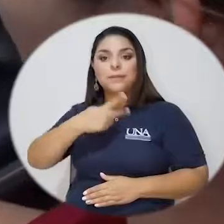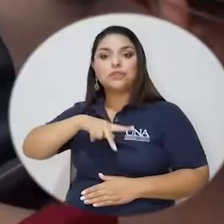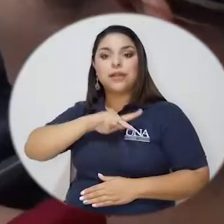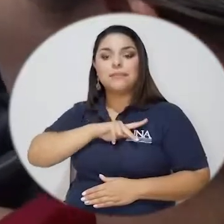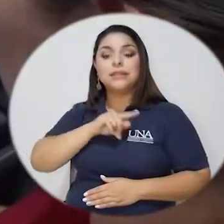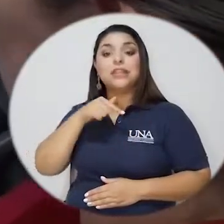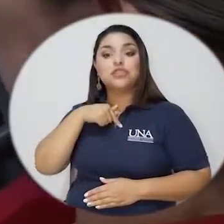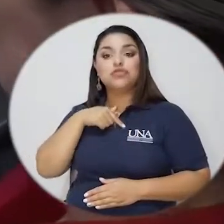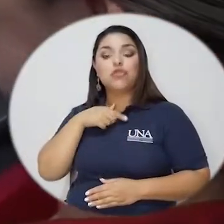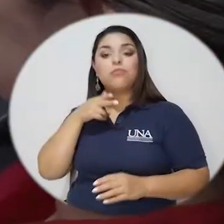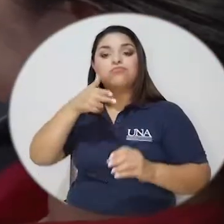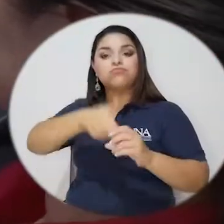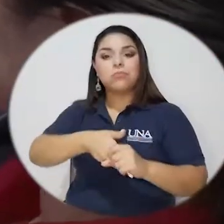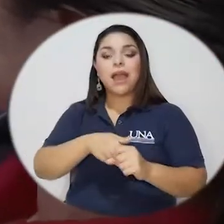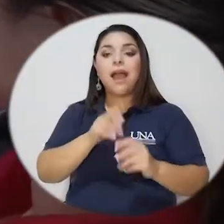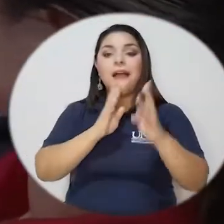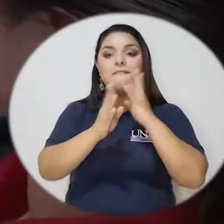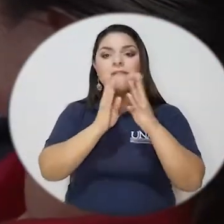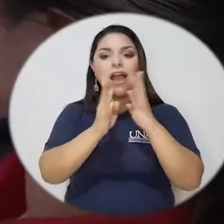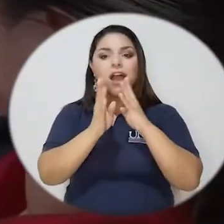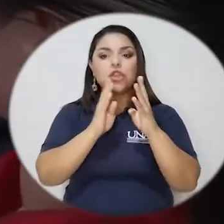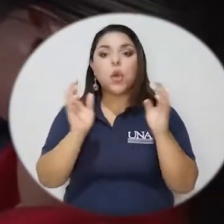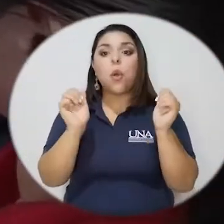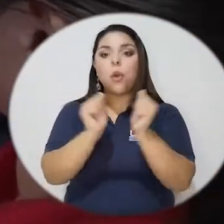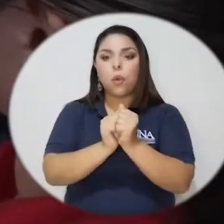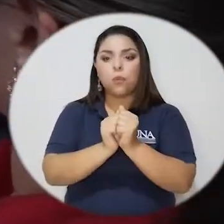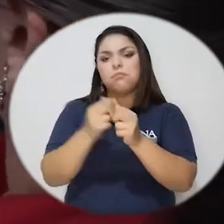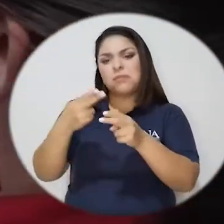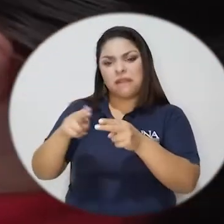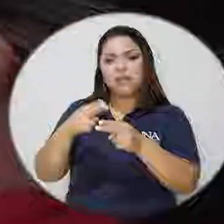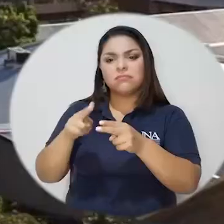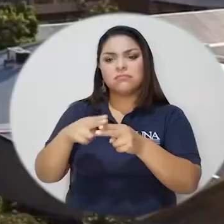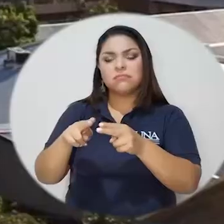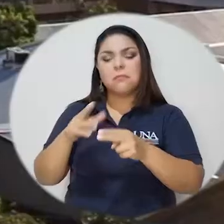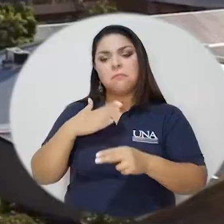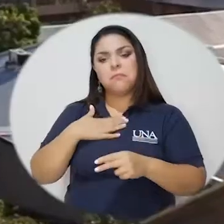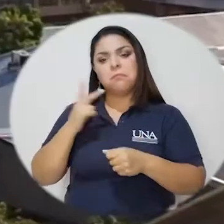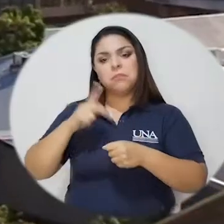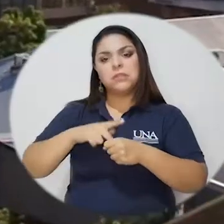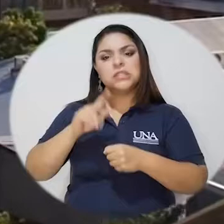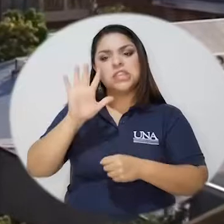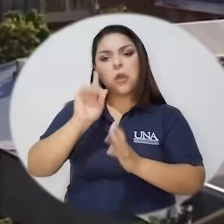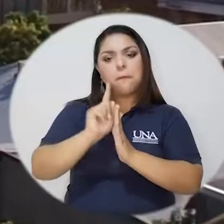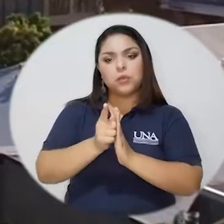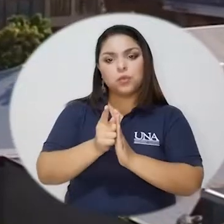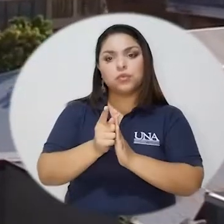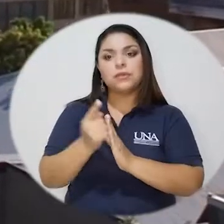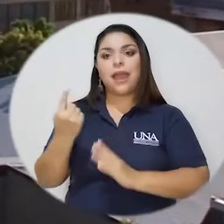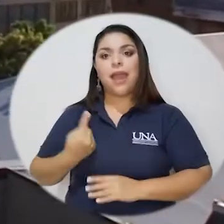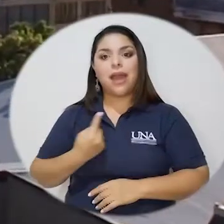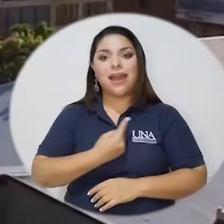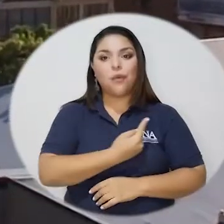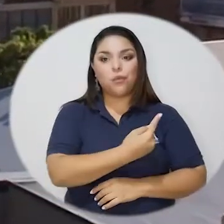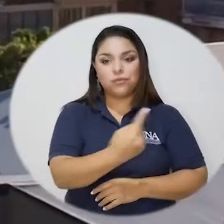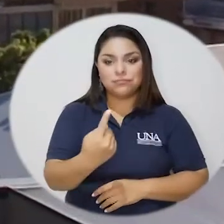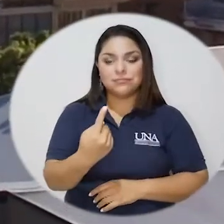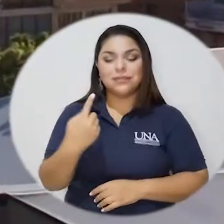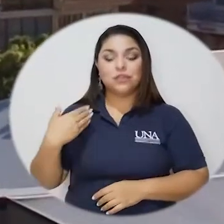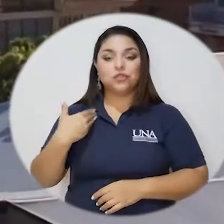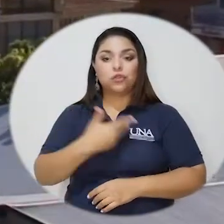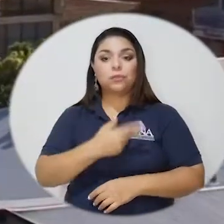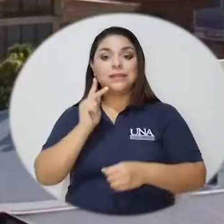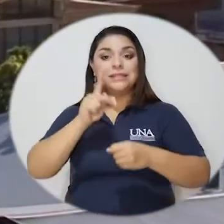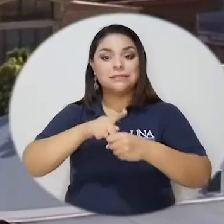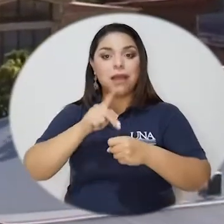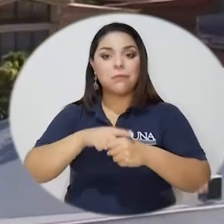Yo personalmente incluso estuve en una conversación con, bueno, fue breve mi participación, 5 minutos nos dieron a cada uno